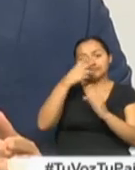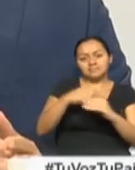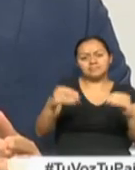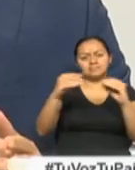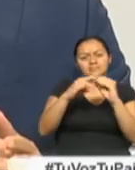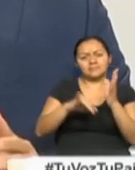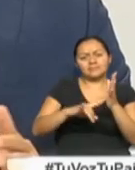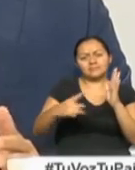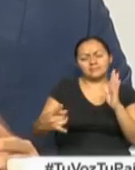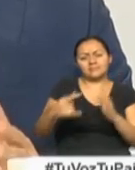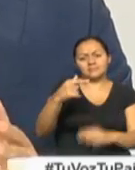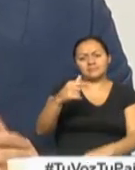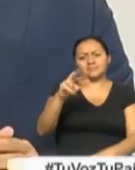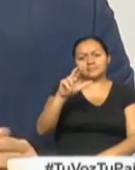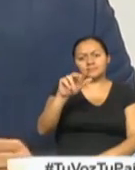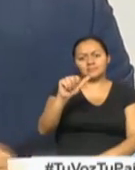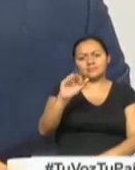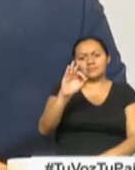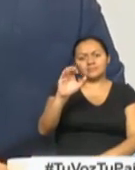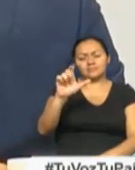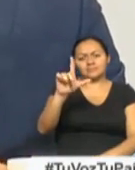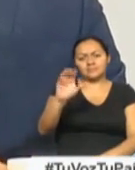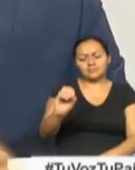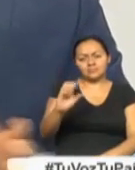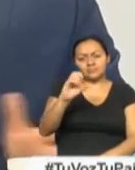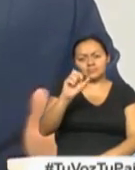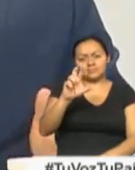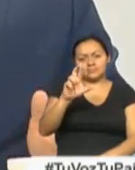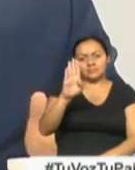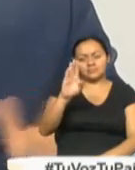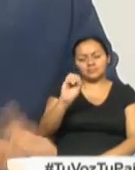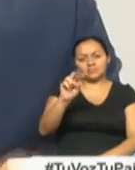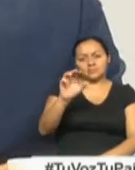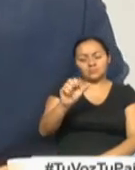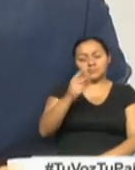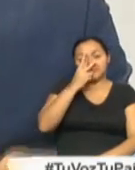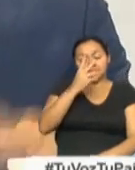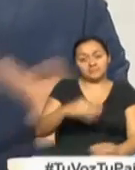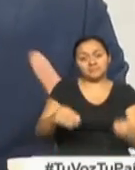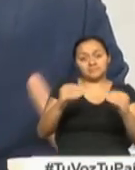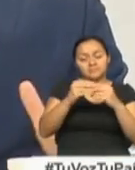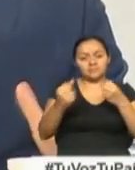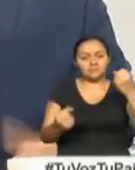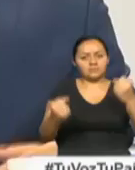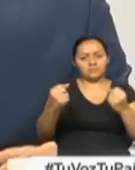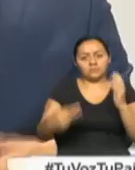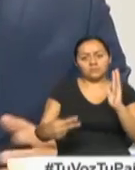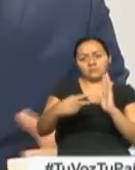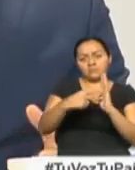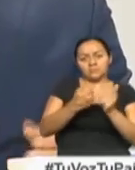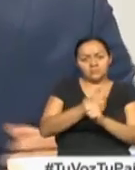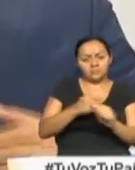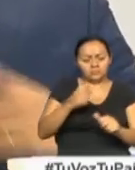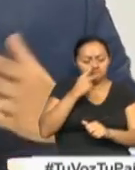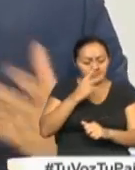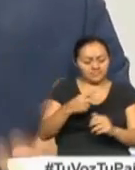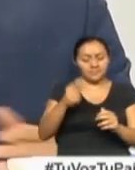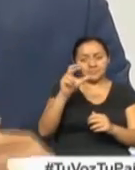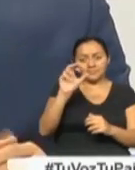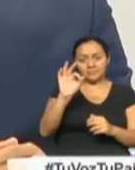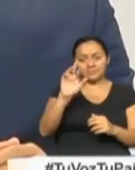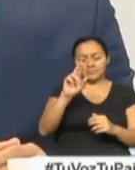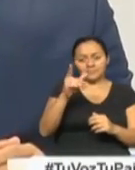tecnología, grafeno, que es un derivado del carbono, ya no el litio. Una de las grandes limitaciones de los carros eléctricos era la autonomía. Con grafeno, pues es